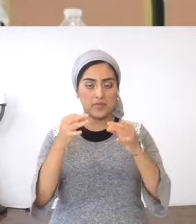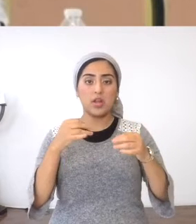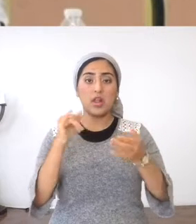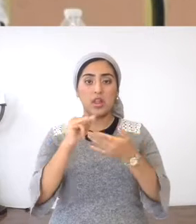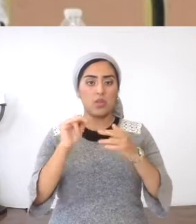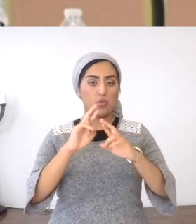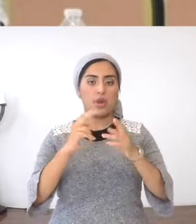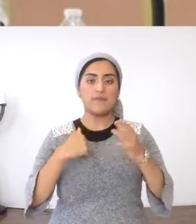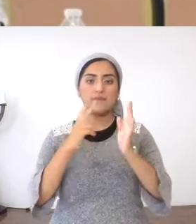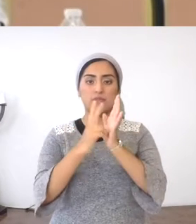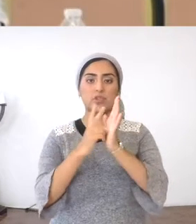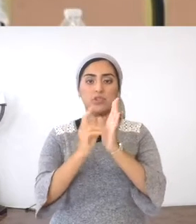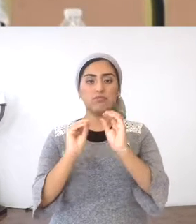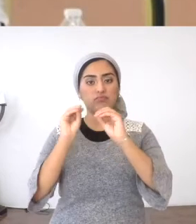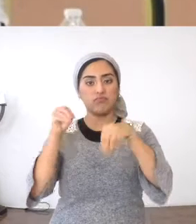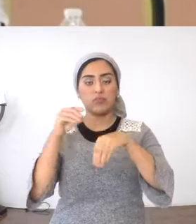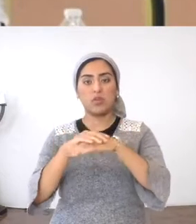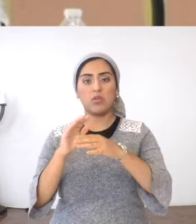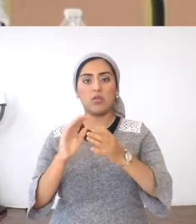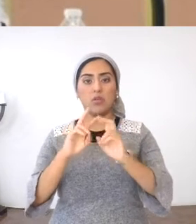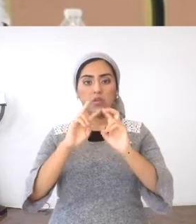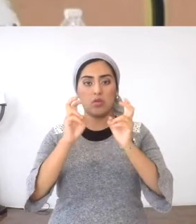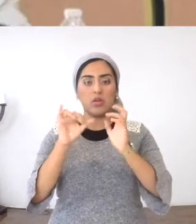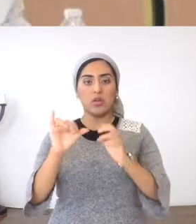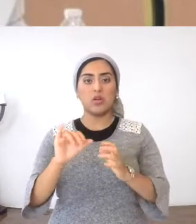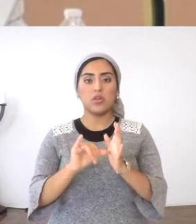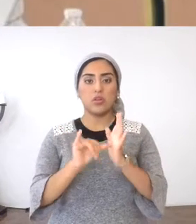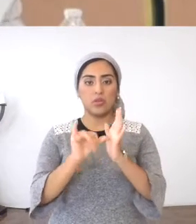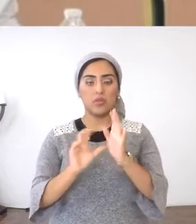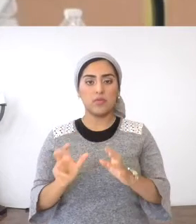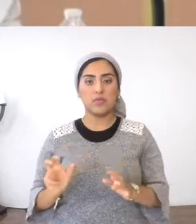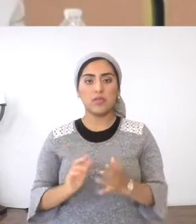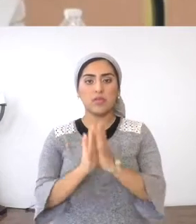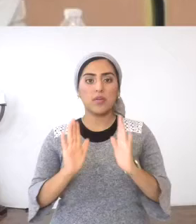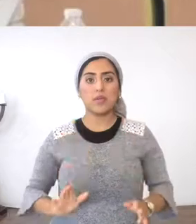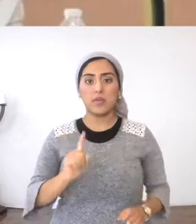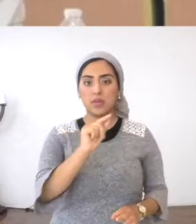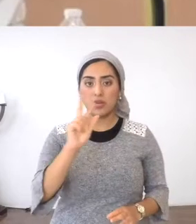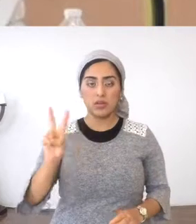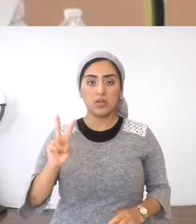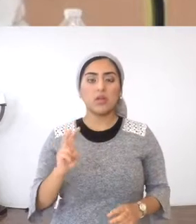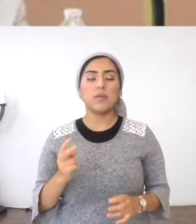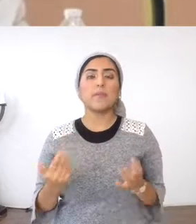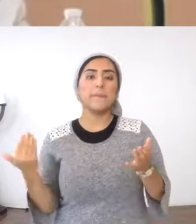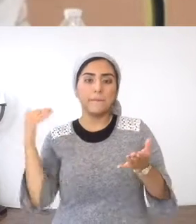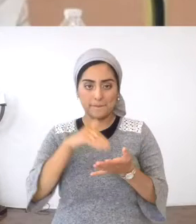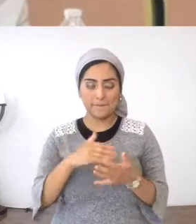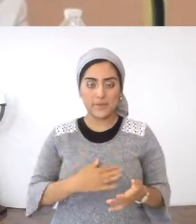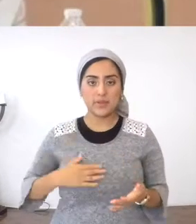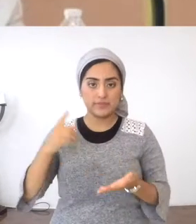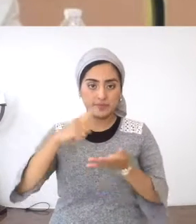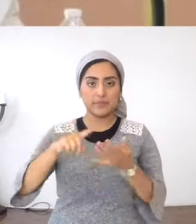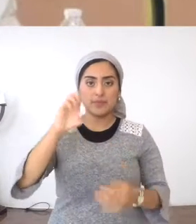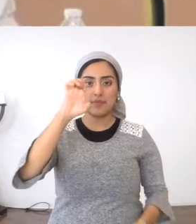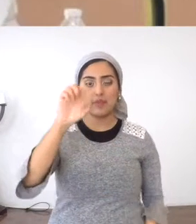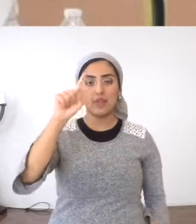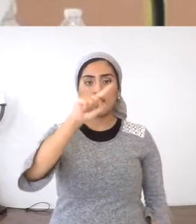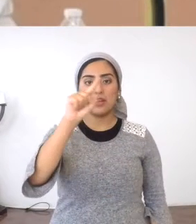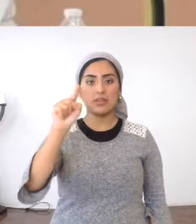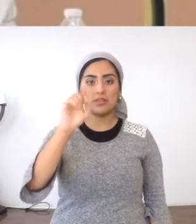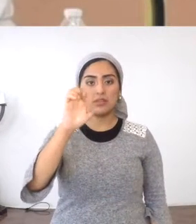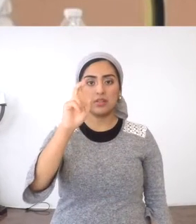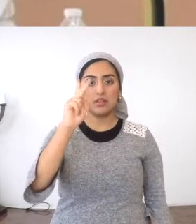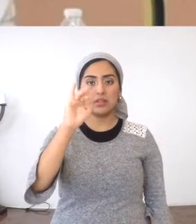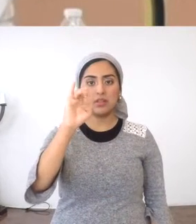Guerra Mundial Ese tema Ya está en video En el canal de Youtube Shalom 132 Entonces Los quiero volver A llevar Amados A Jim A